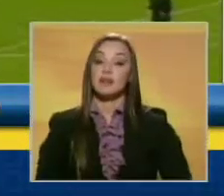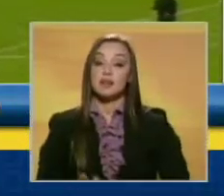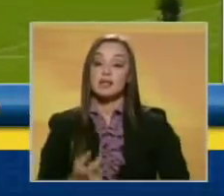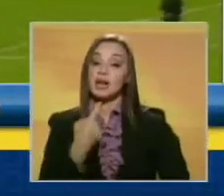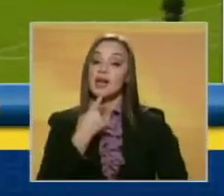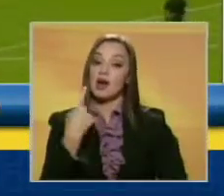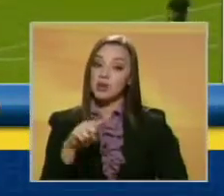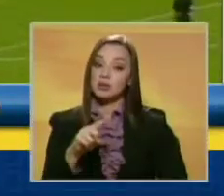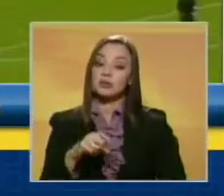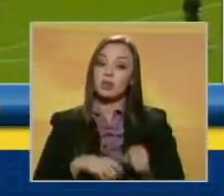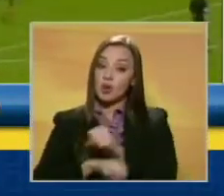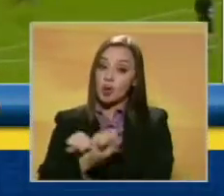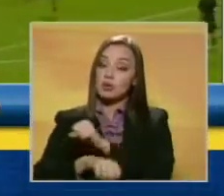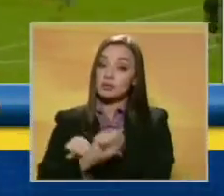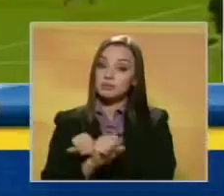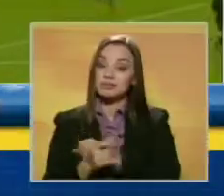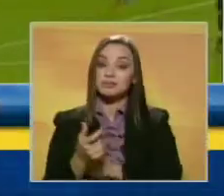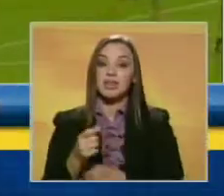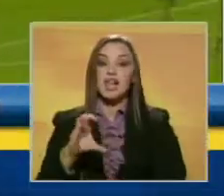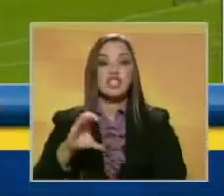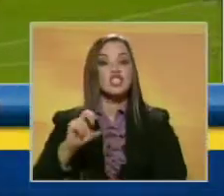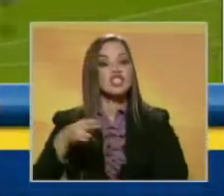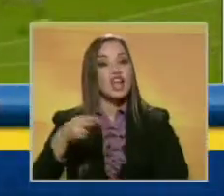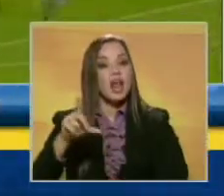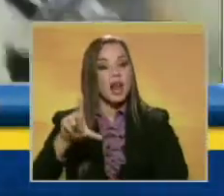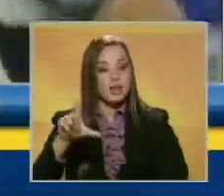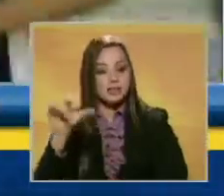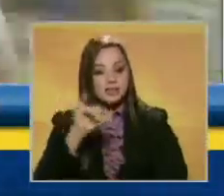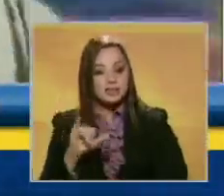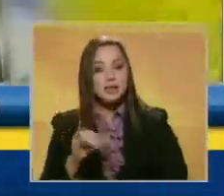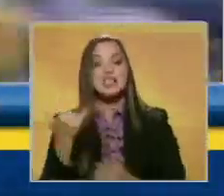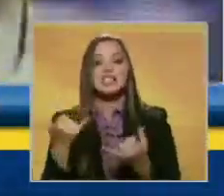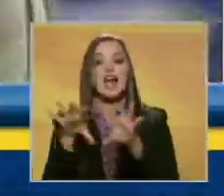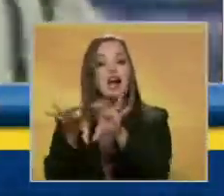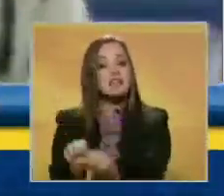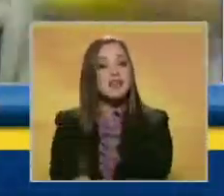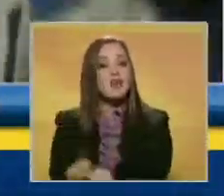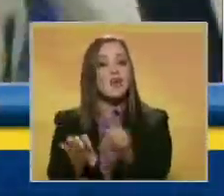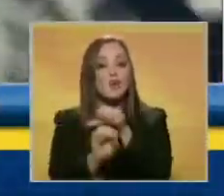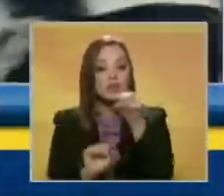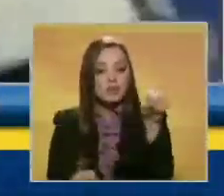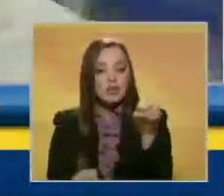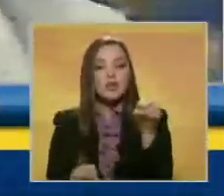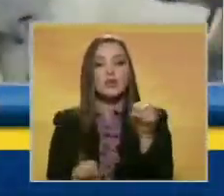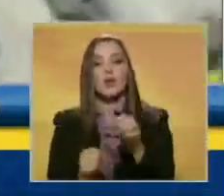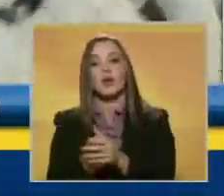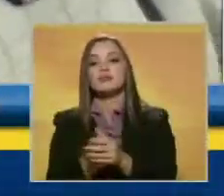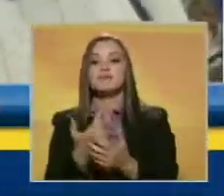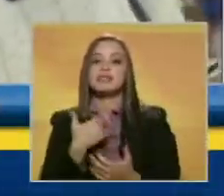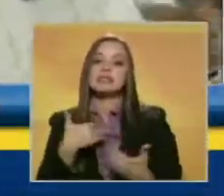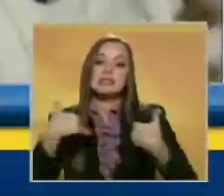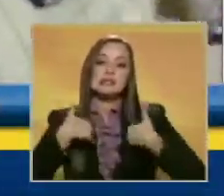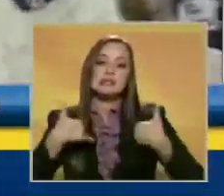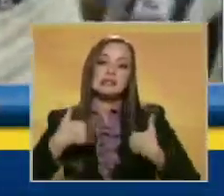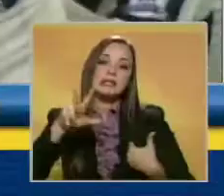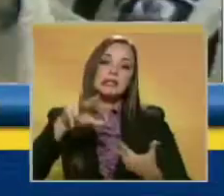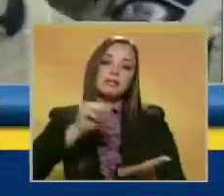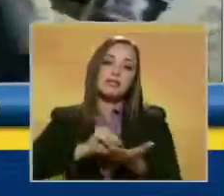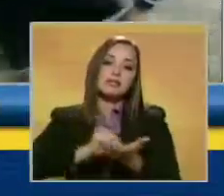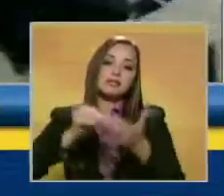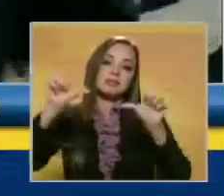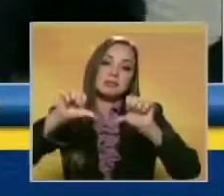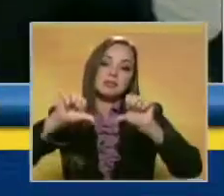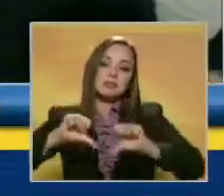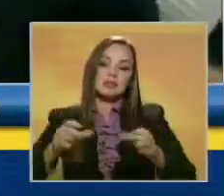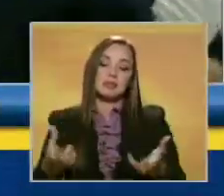Brown sellaron la goleada. El Chelsea, que ya aseguró el título de Liga, sufrió apenas su tercera derrota de la campaña. Los londinenses fueron